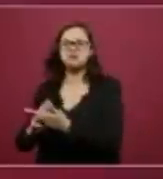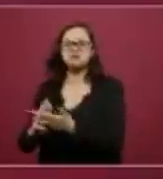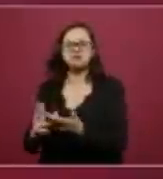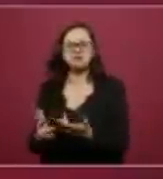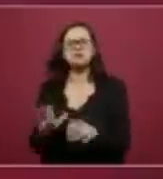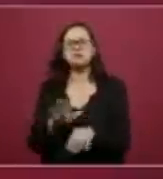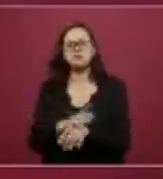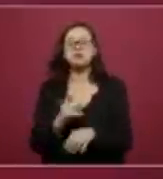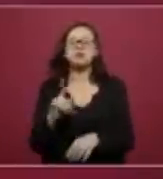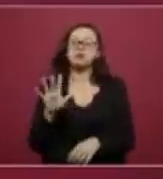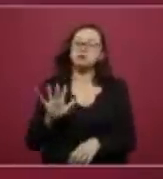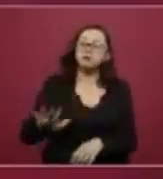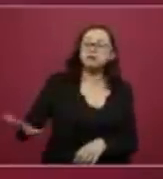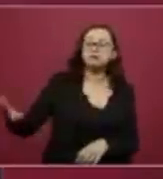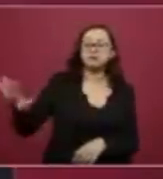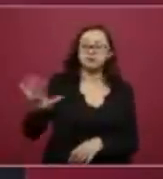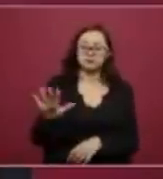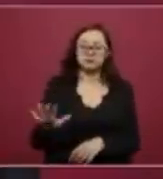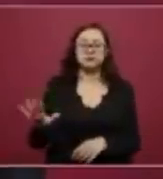se